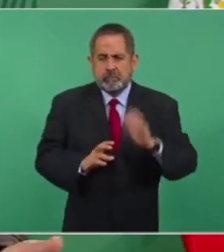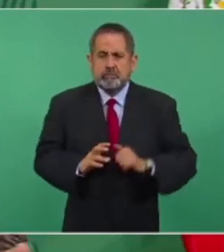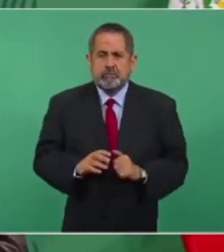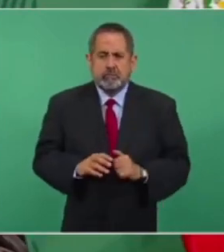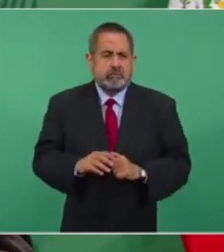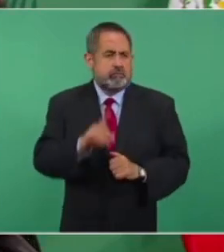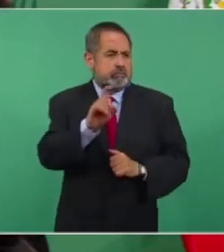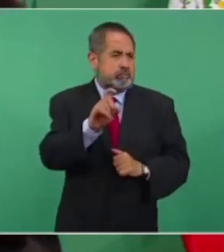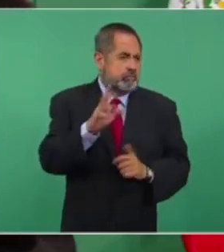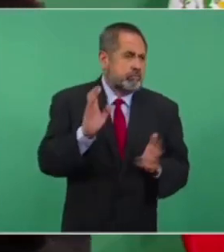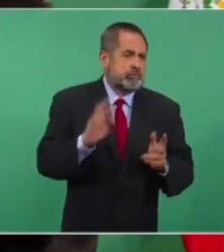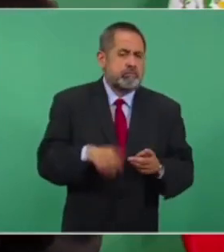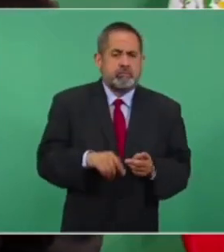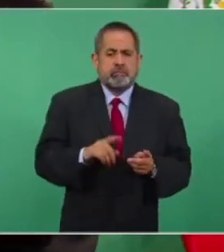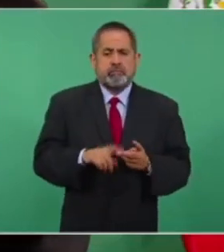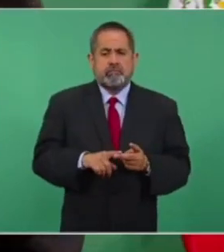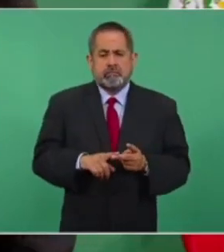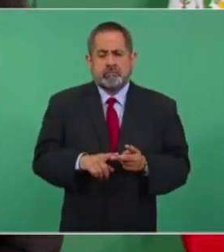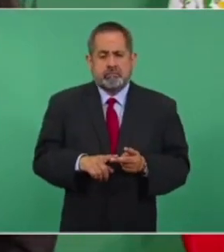de agua,